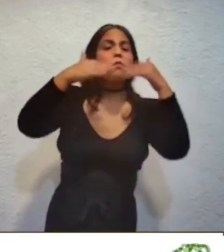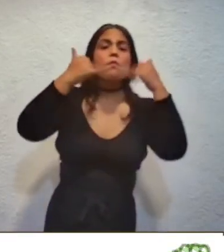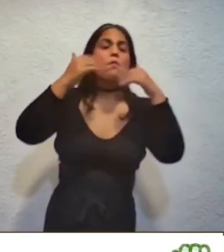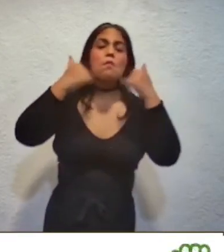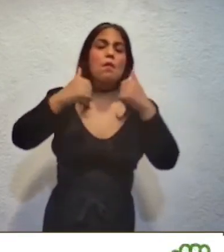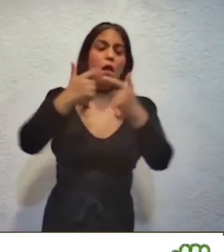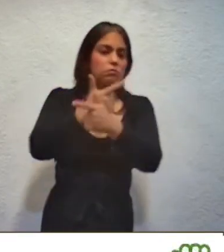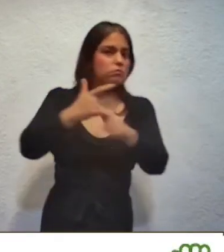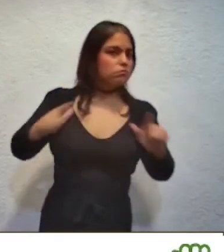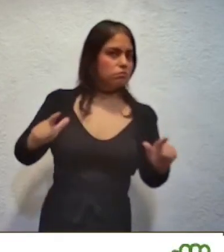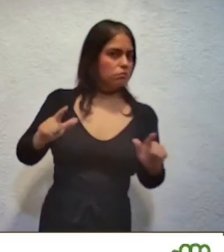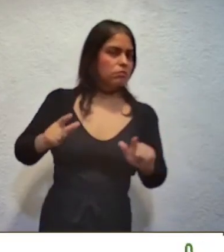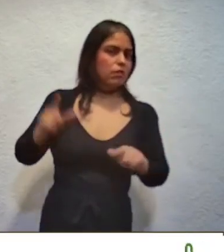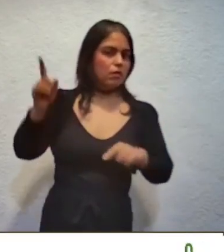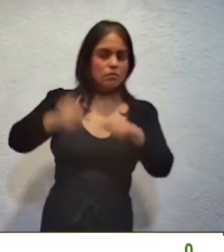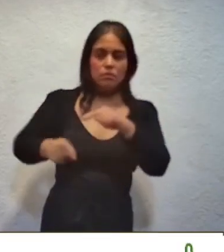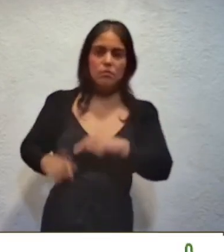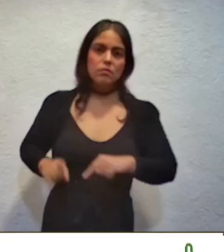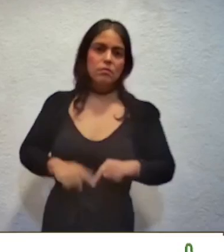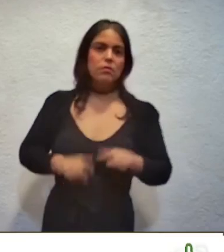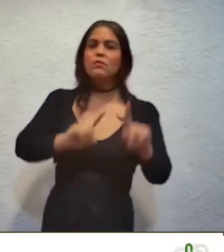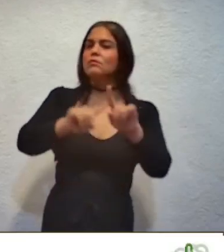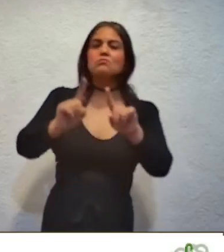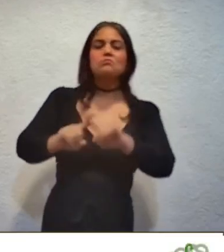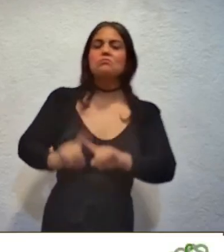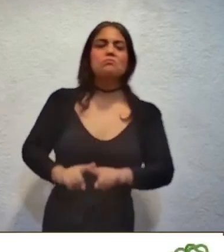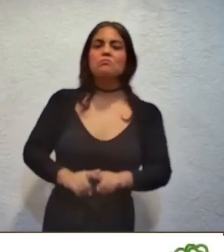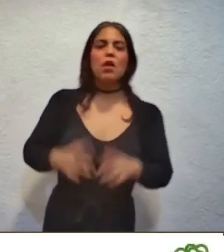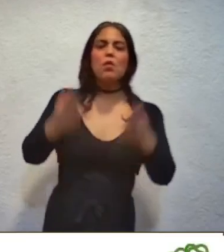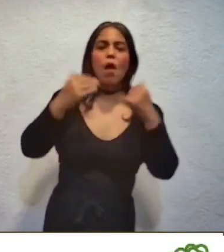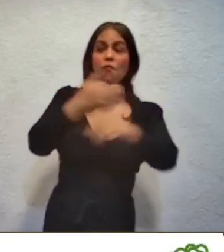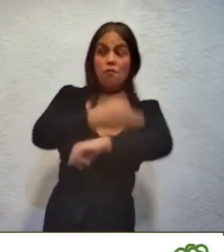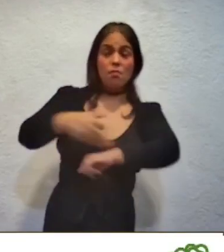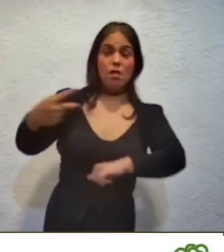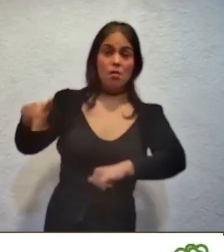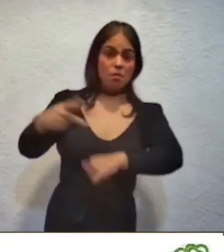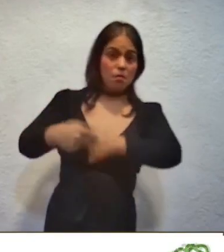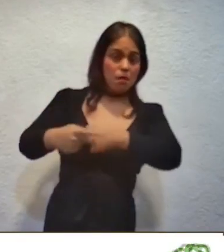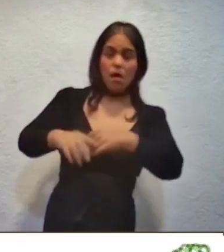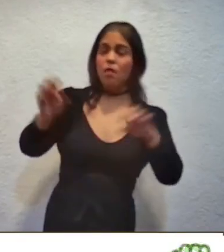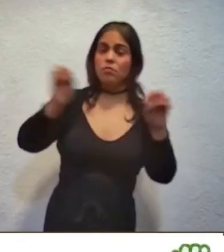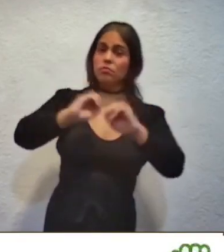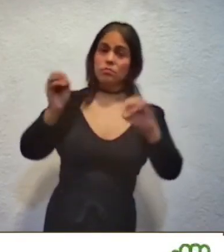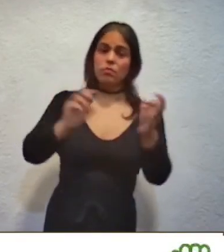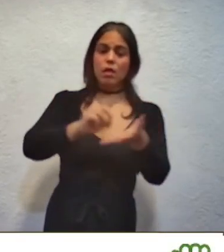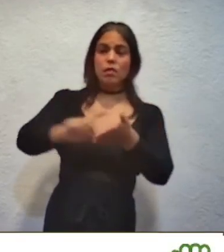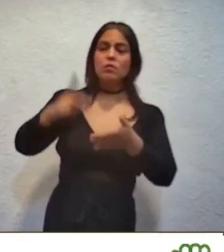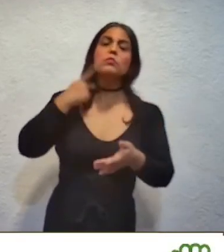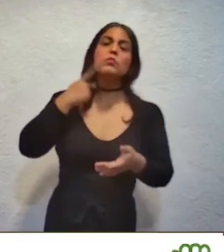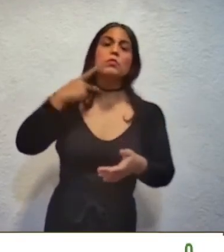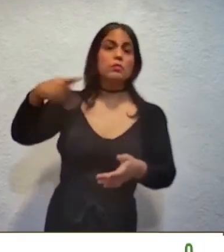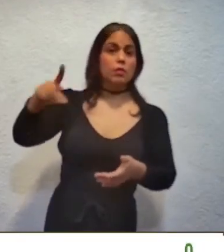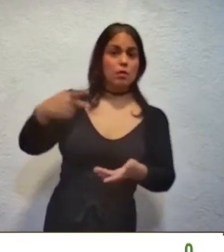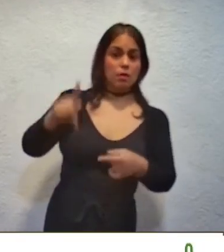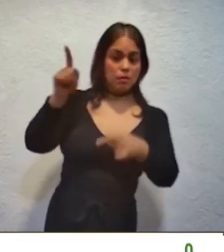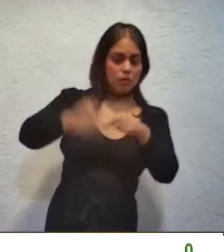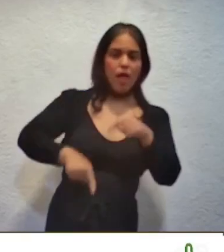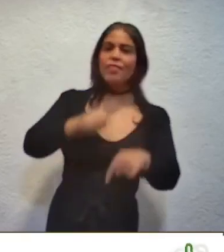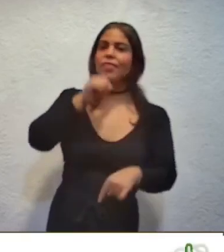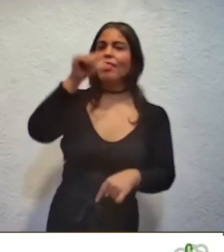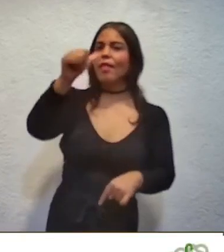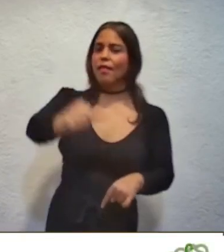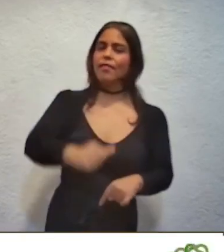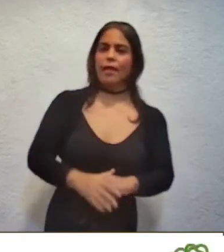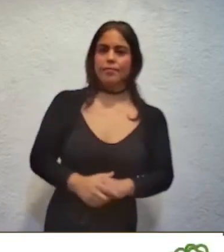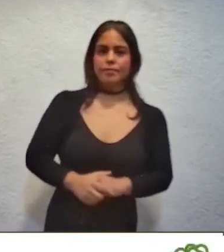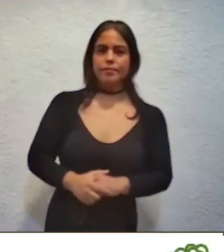la seguridad personal de la citada beneficiaria y su familia, así como sus derechos político-electorales. Por otra